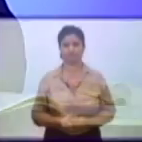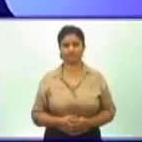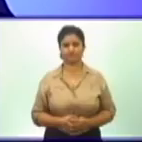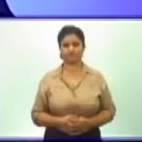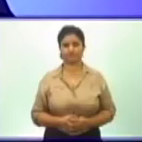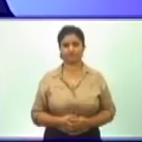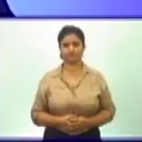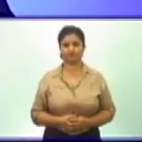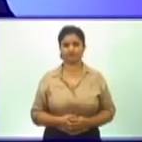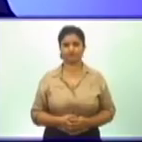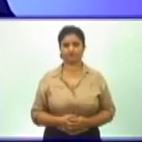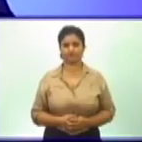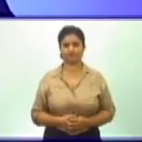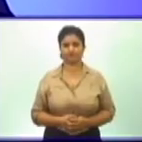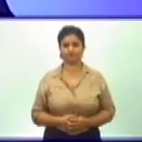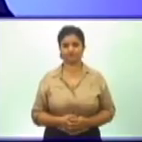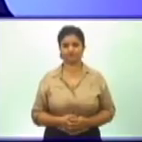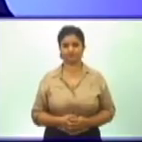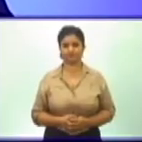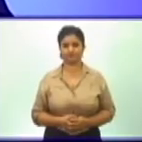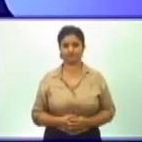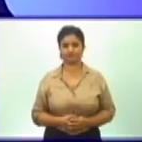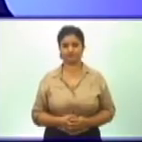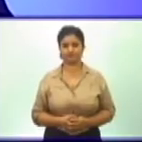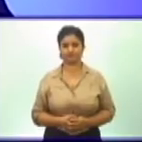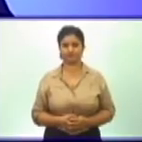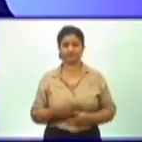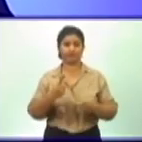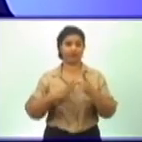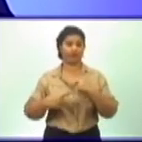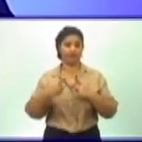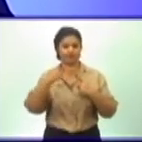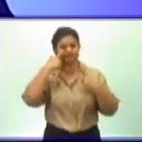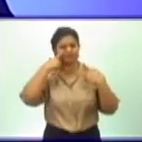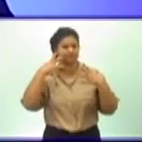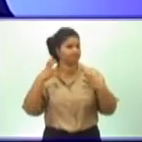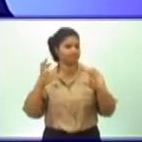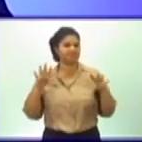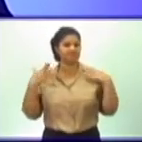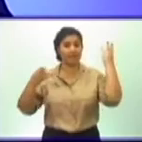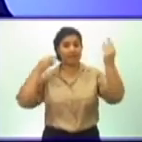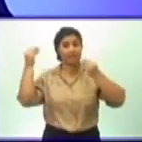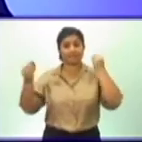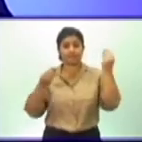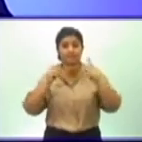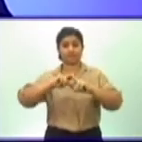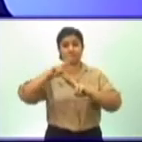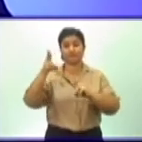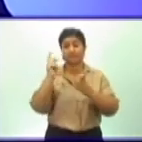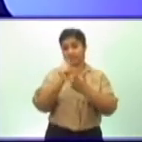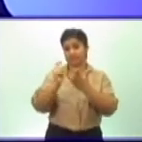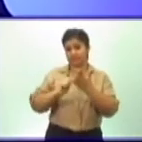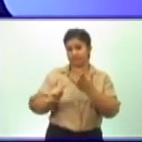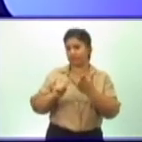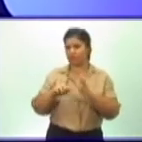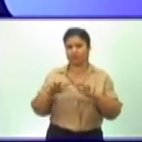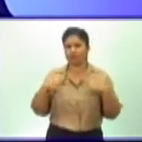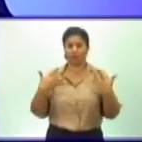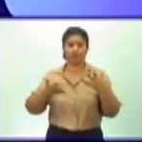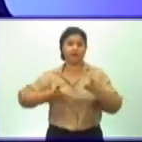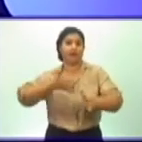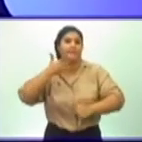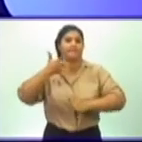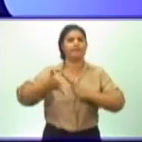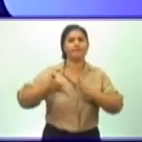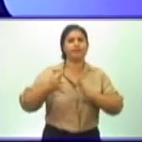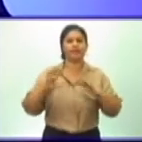una de las formas más efectivas que hay para analizar una obra dramática es precisamente esta que hemos visto, la representación